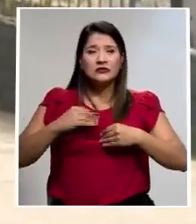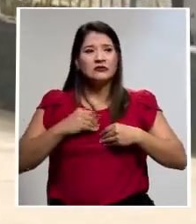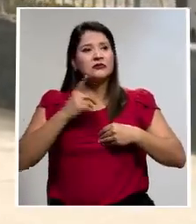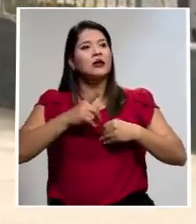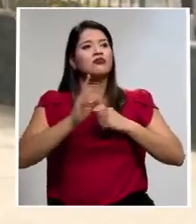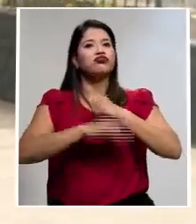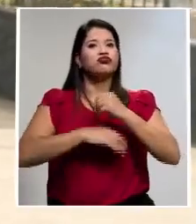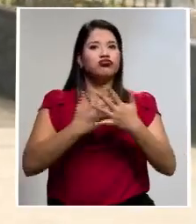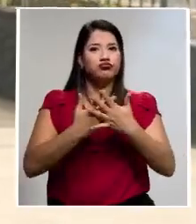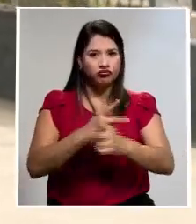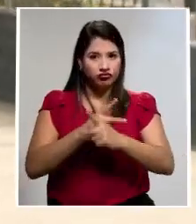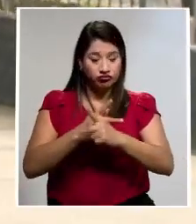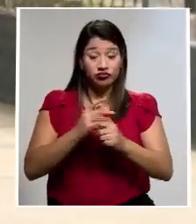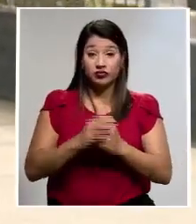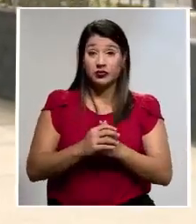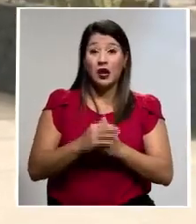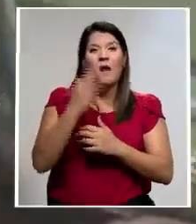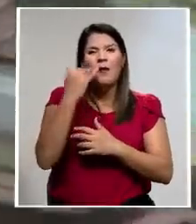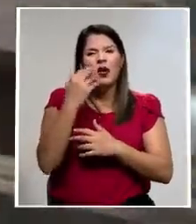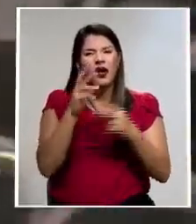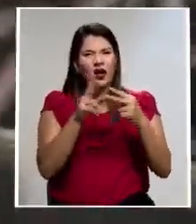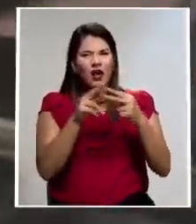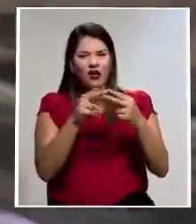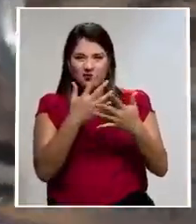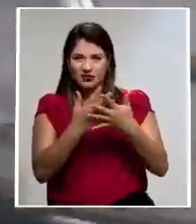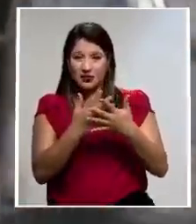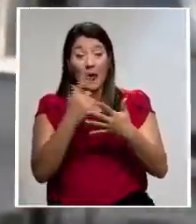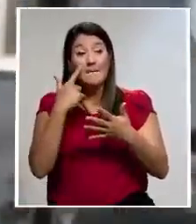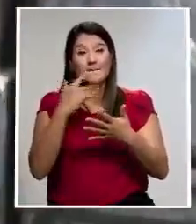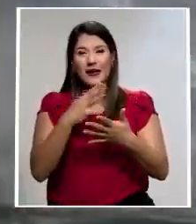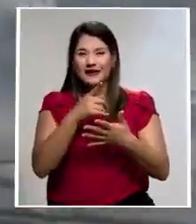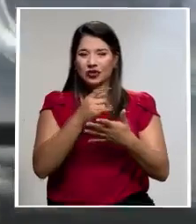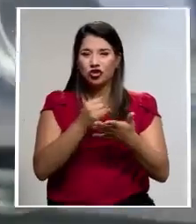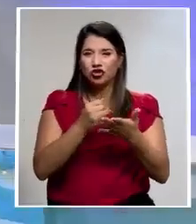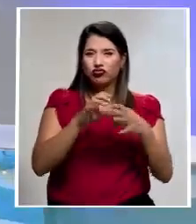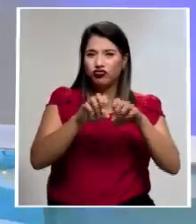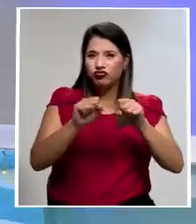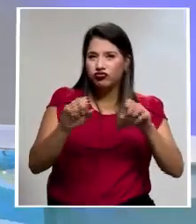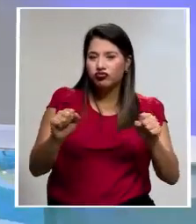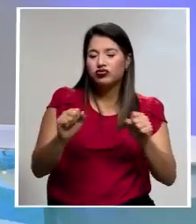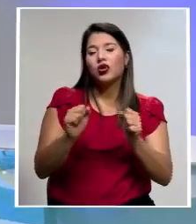caso Cochinilla se les investiga por supuestas estafas a través de proyectos de obra pública.